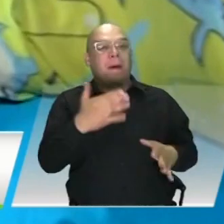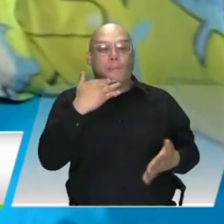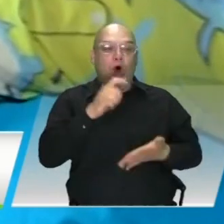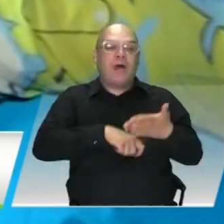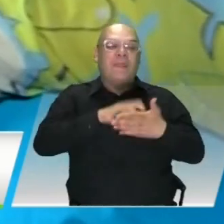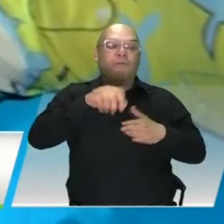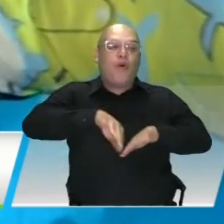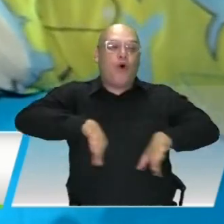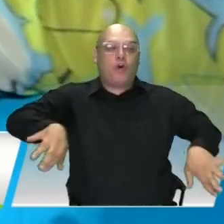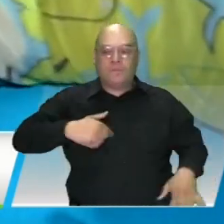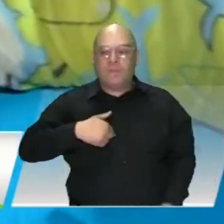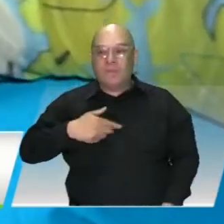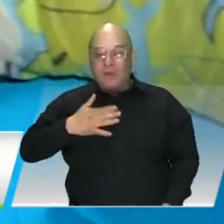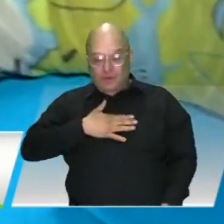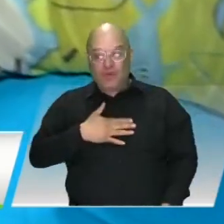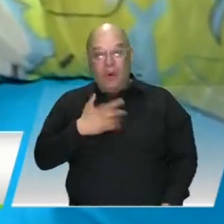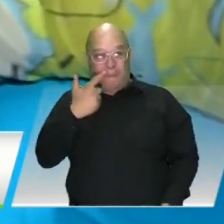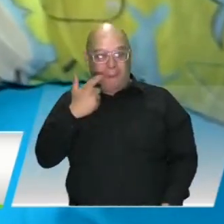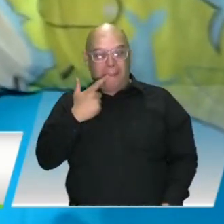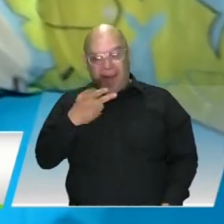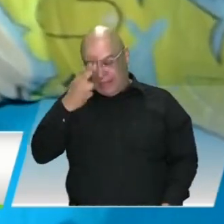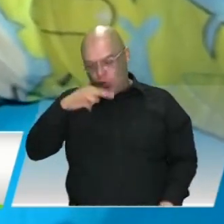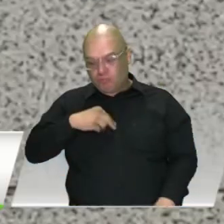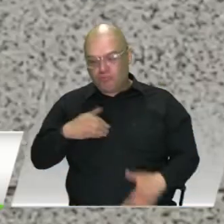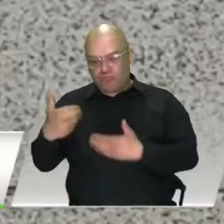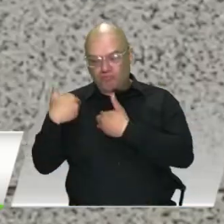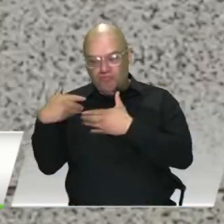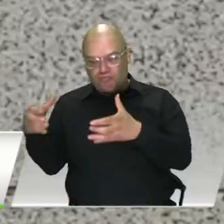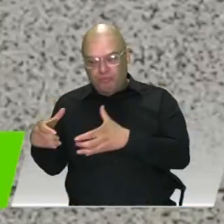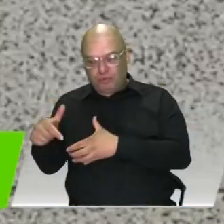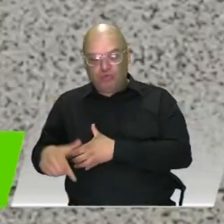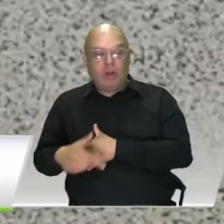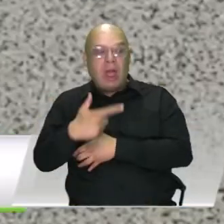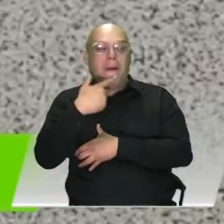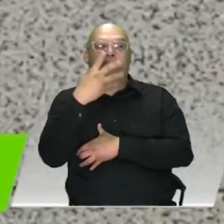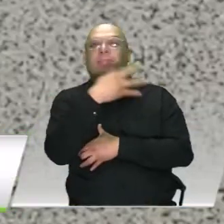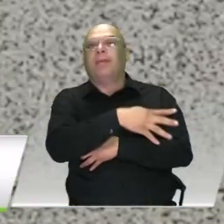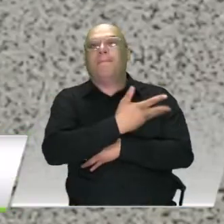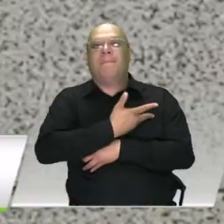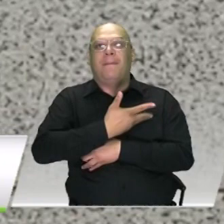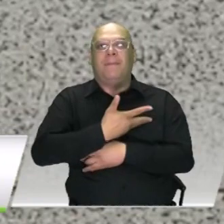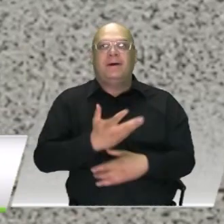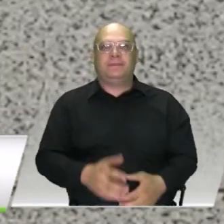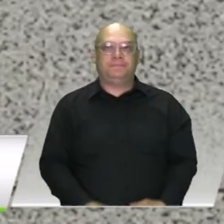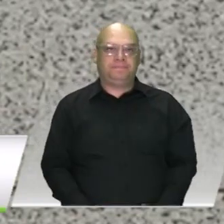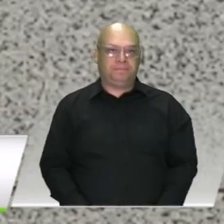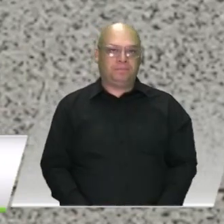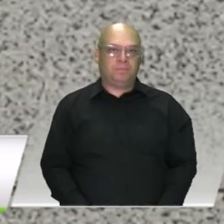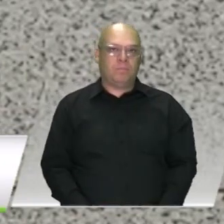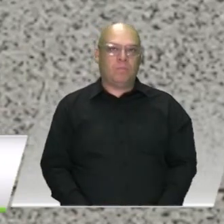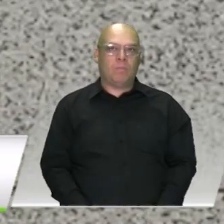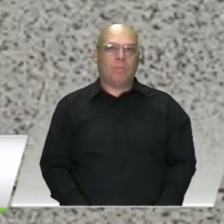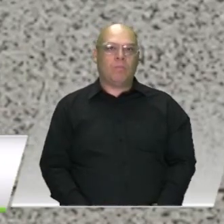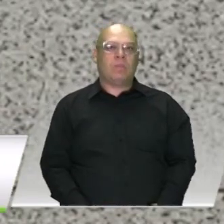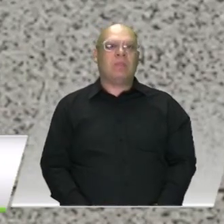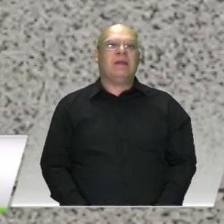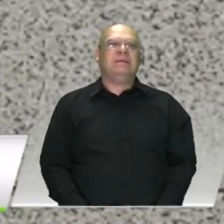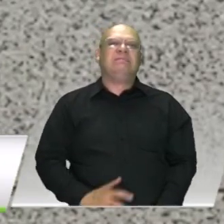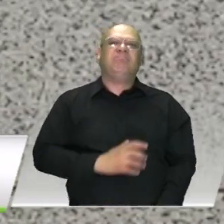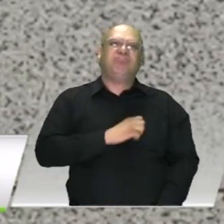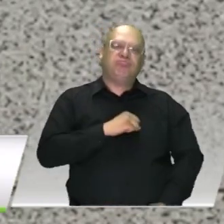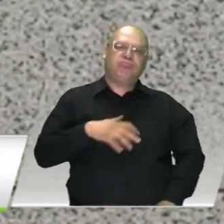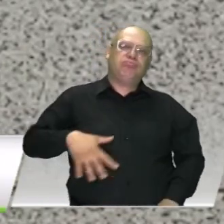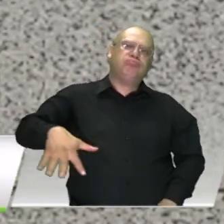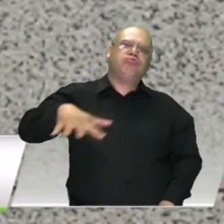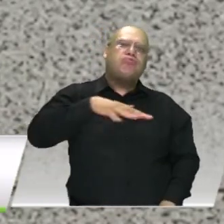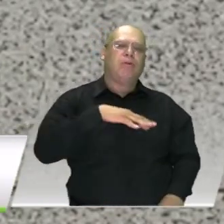que él queda con la custodia de los menores. Un asunto que corroe el alma de las mujeres, de los niños y de las niñas, y que es